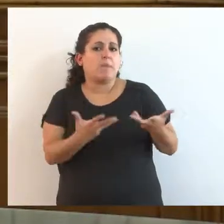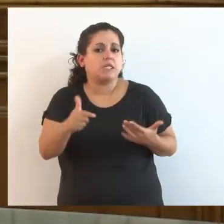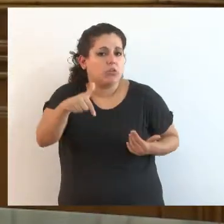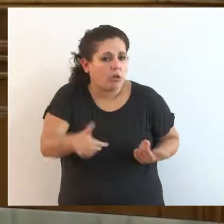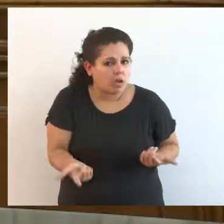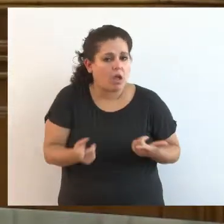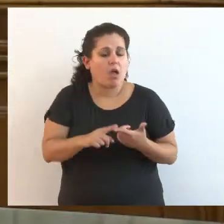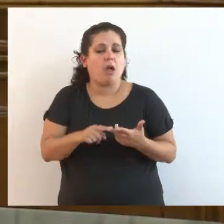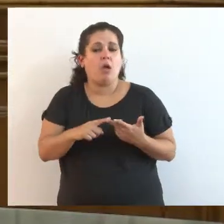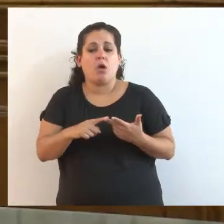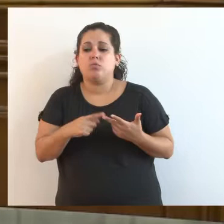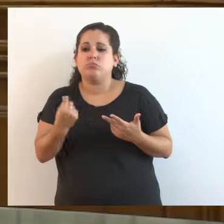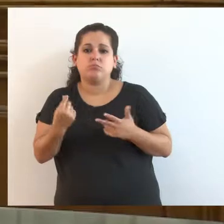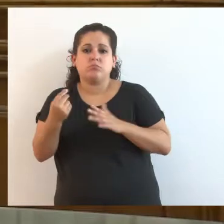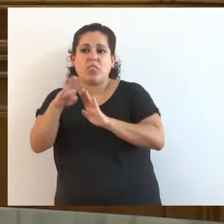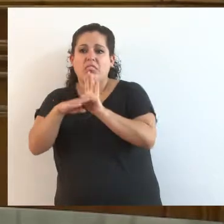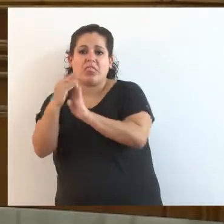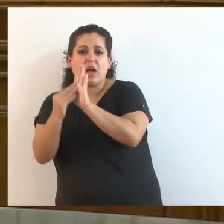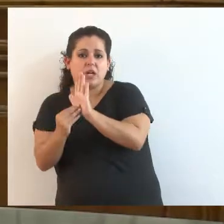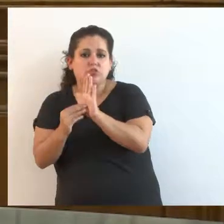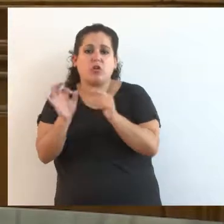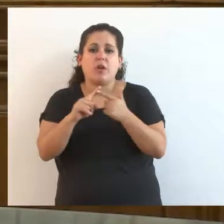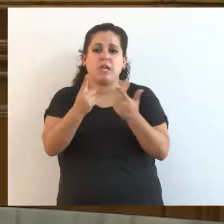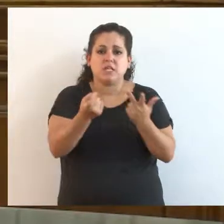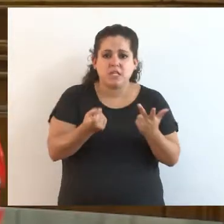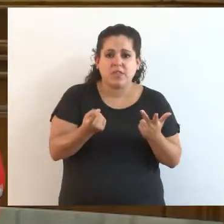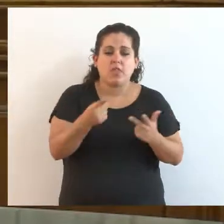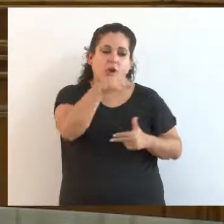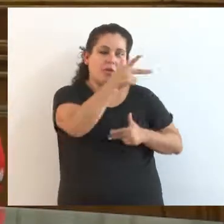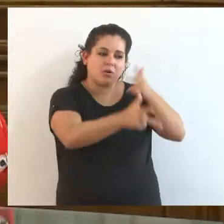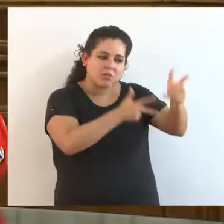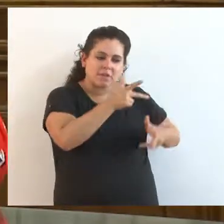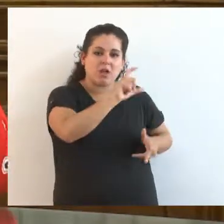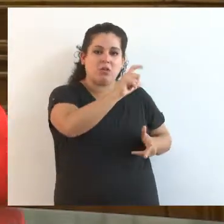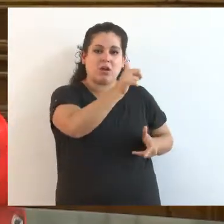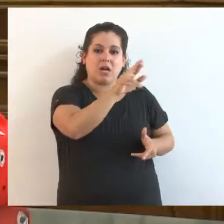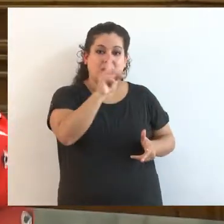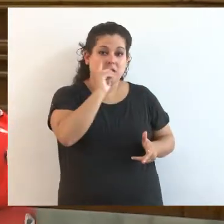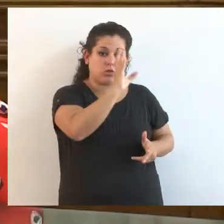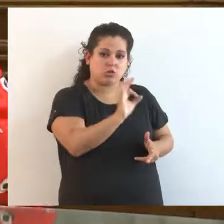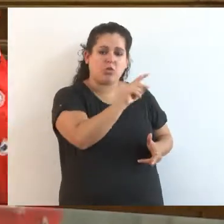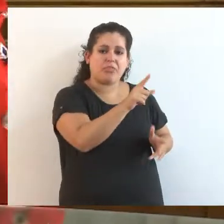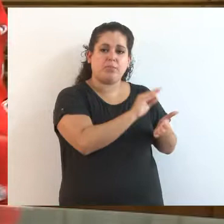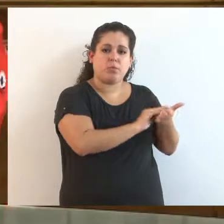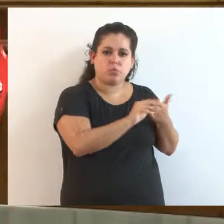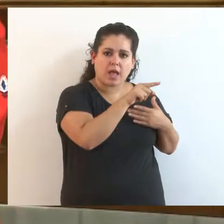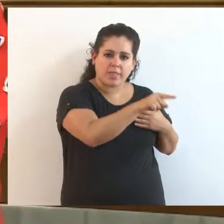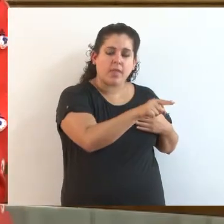está sucediendo en la actualidad? ¿Cuáles son los datos, las necesidades? Vamos a hablar con Ana Carlo Carrizo, la